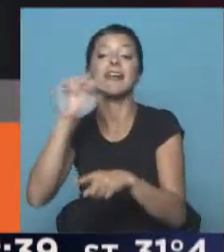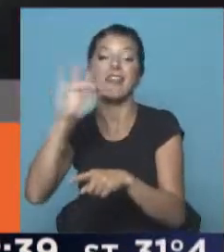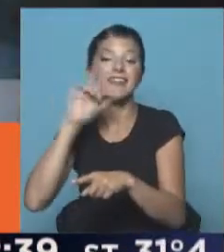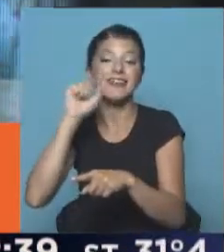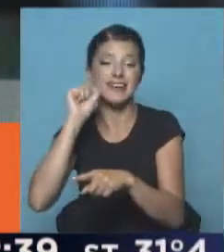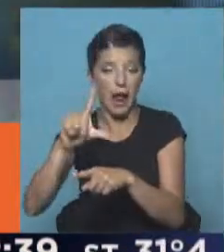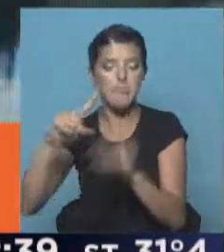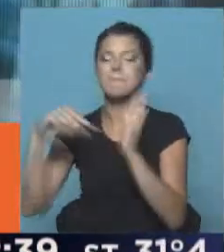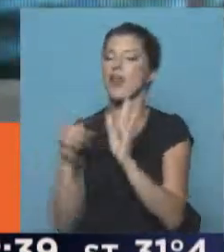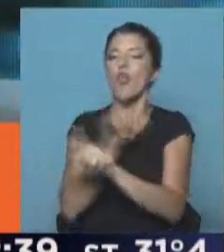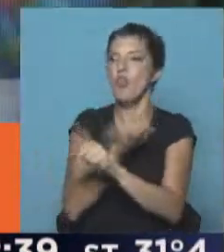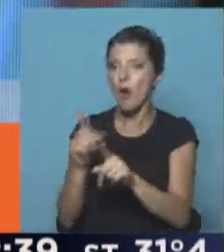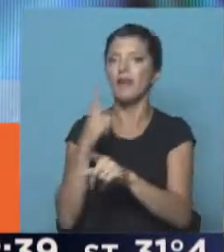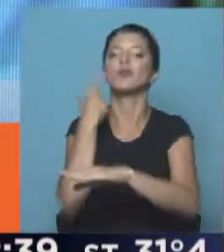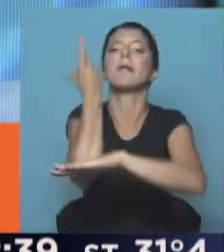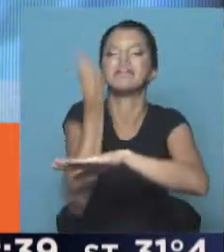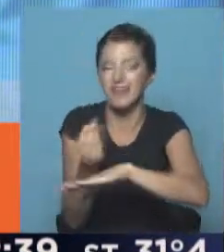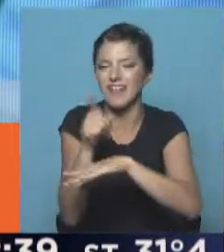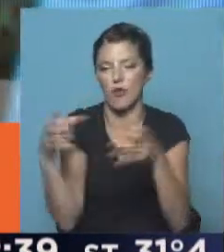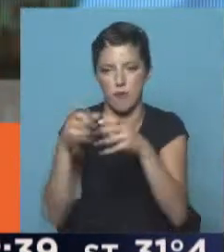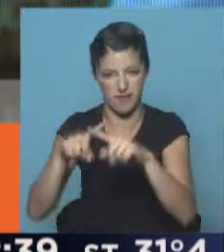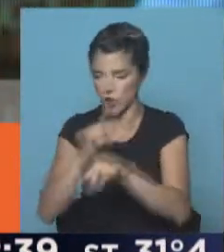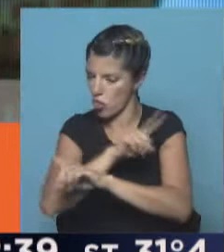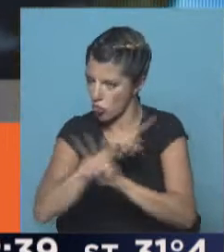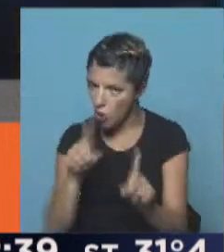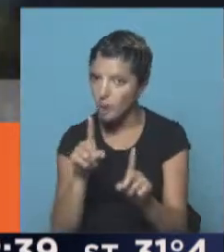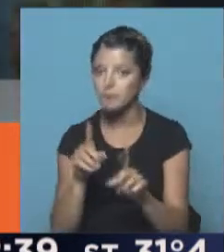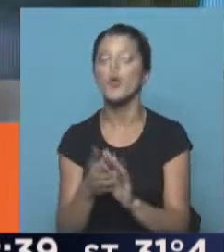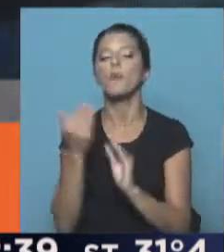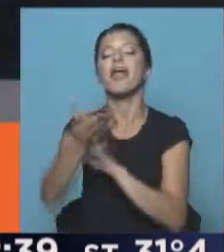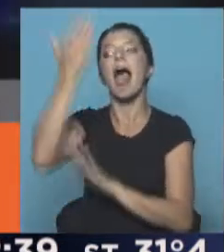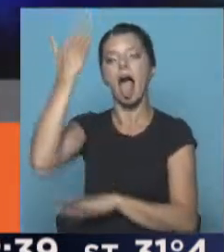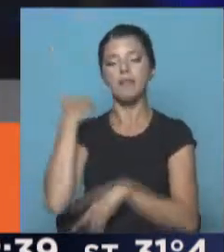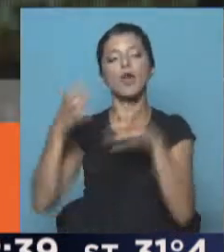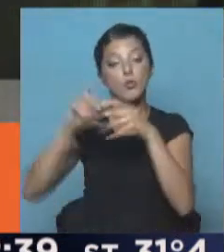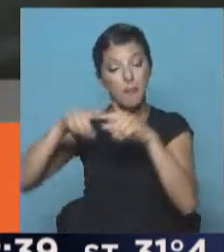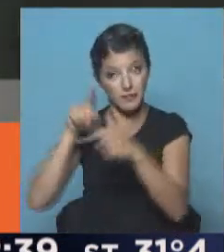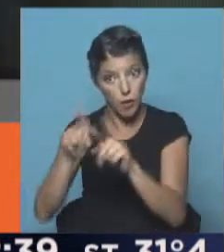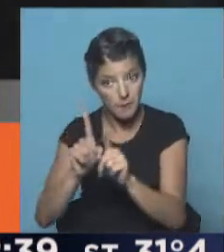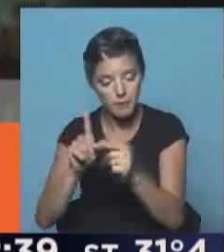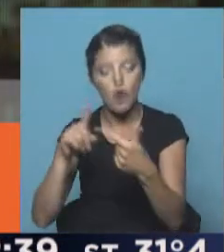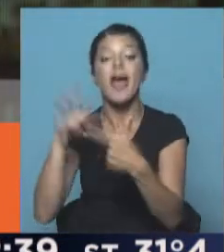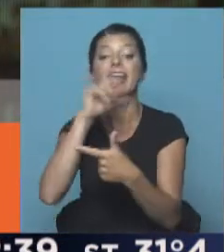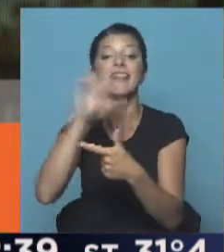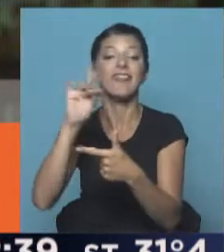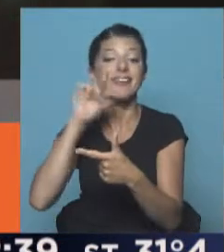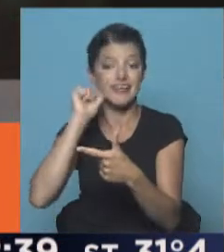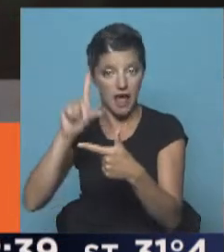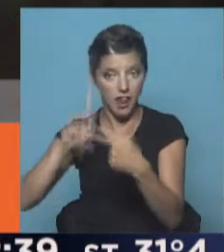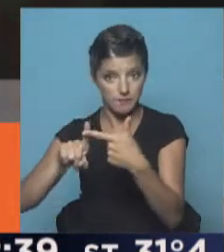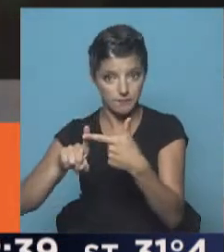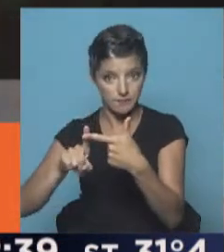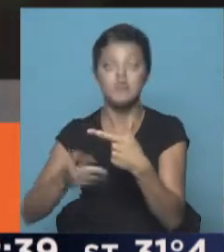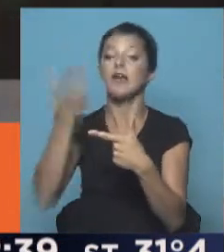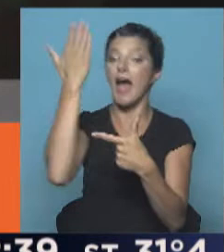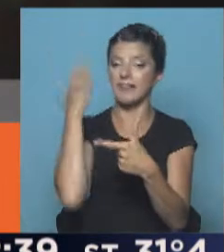no hace un dirigente del partido radical partido radical tuvo en su momento digamos buena relación con la concertación y hoy está dentro